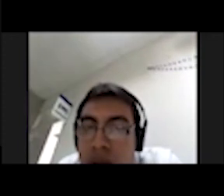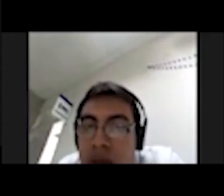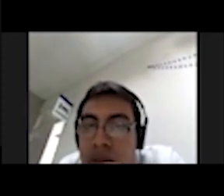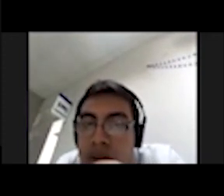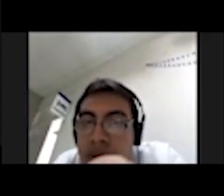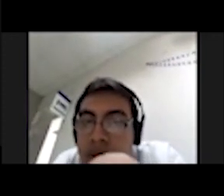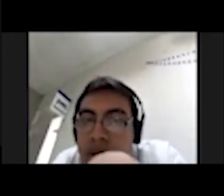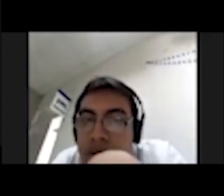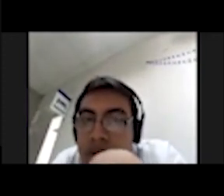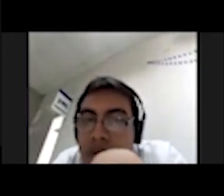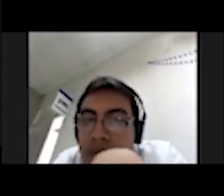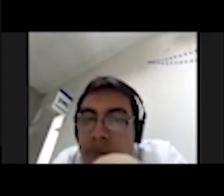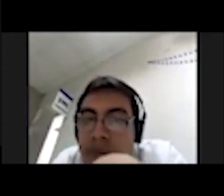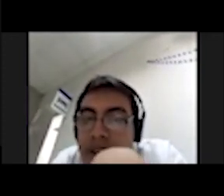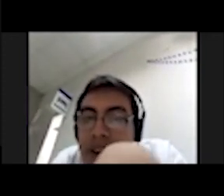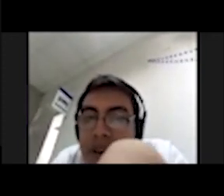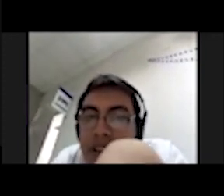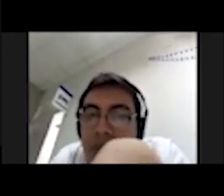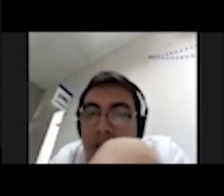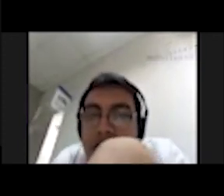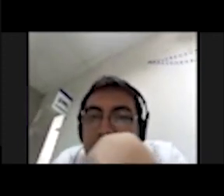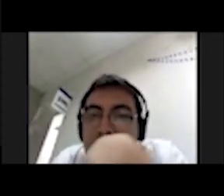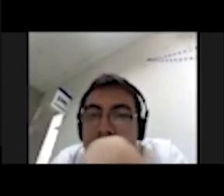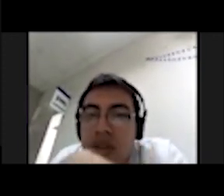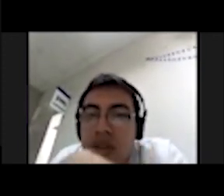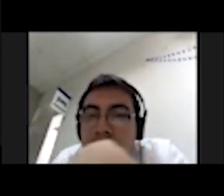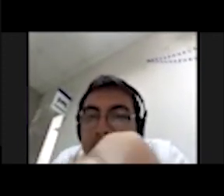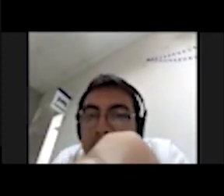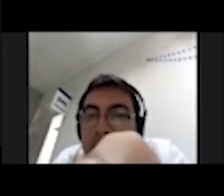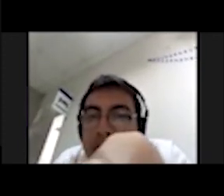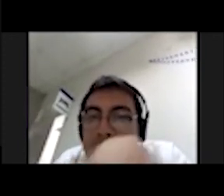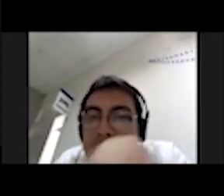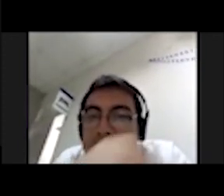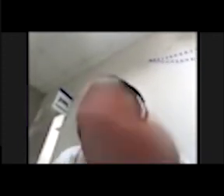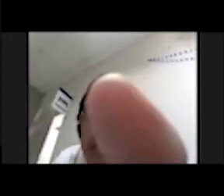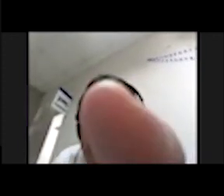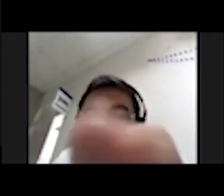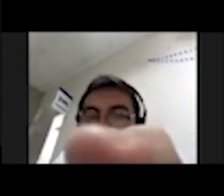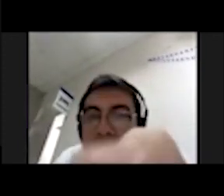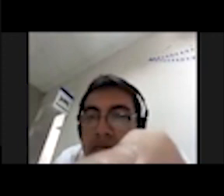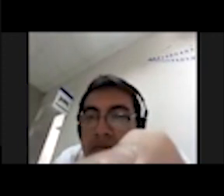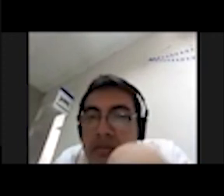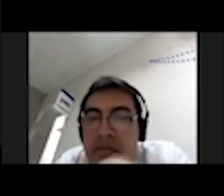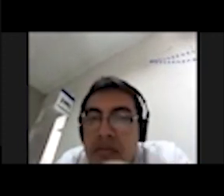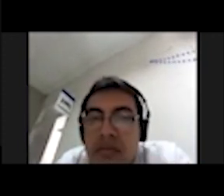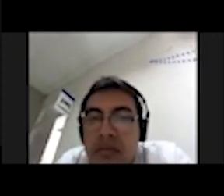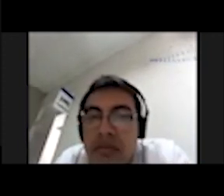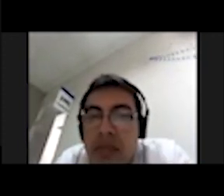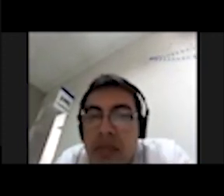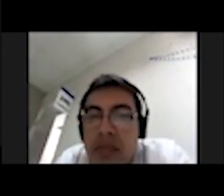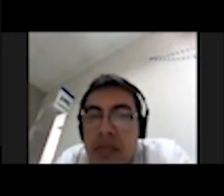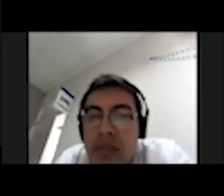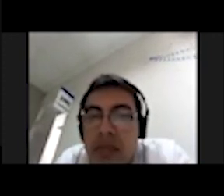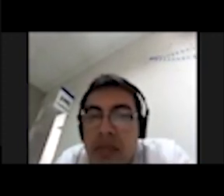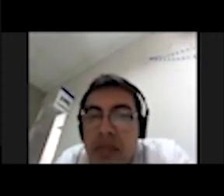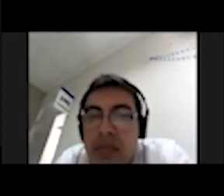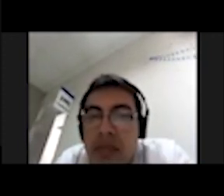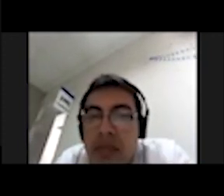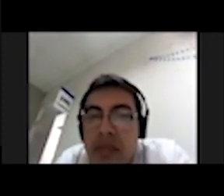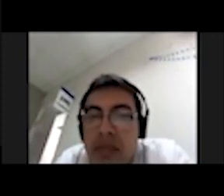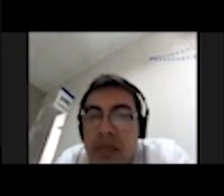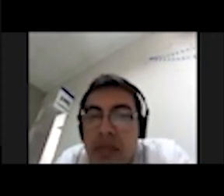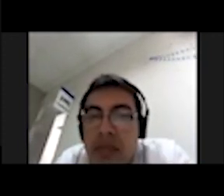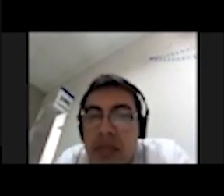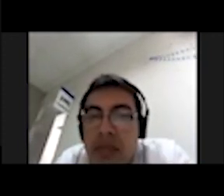postural, y la recuperación es rápida y espontánea. A veces